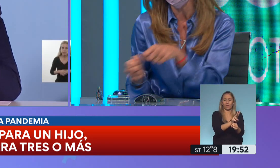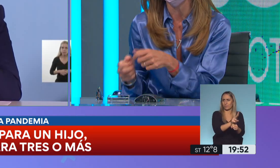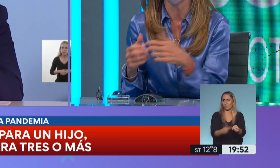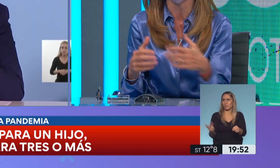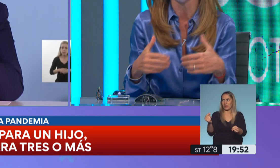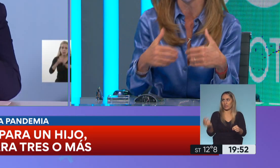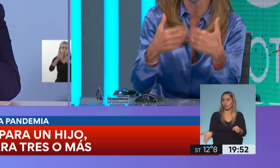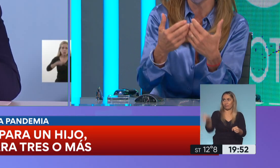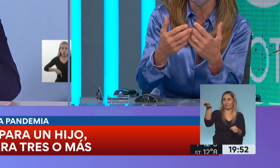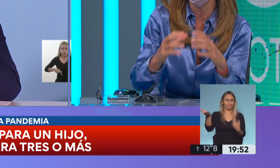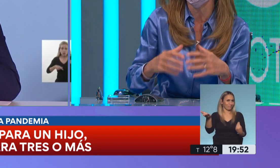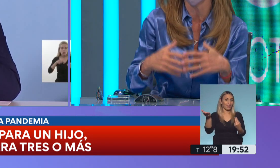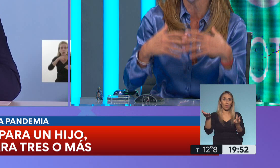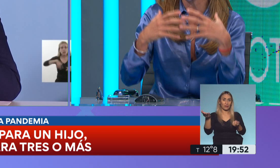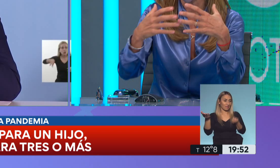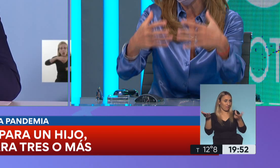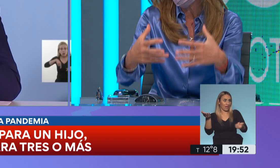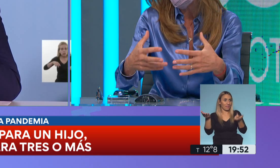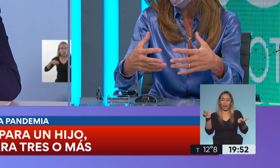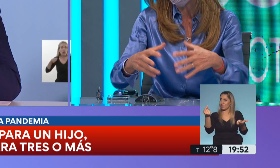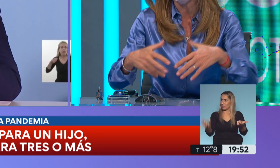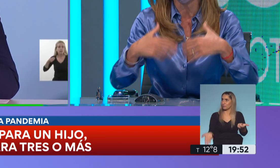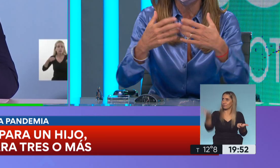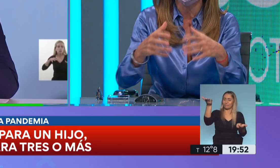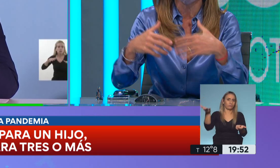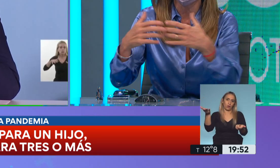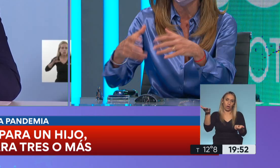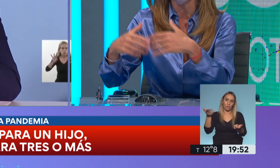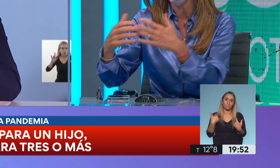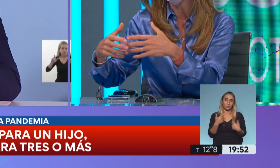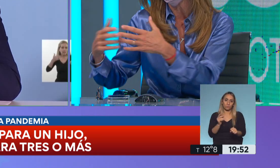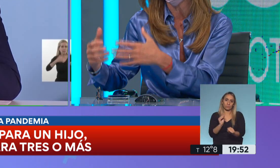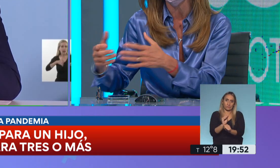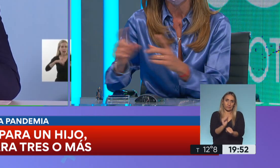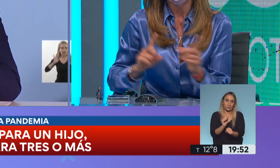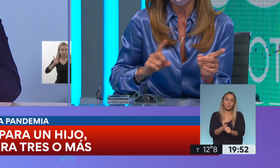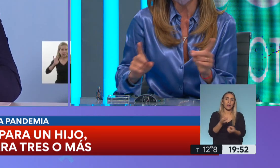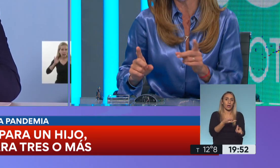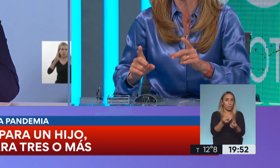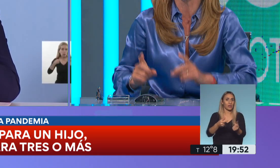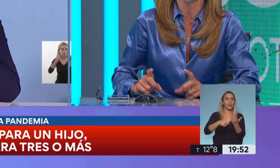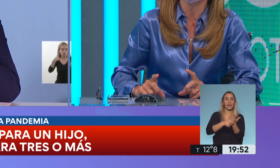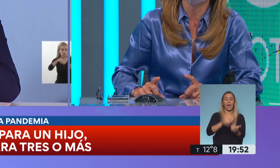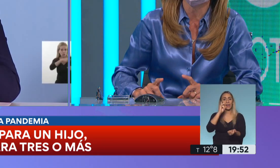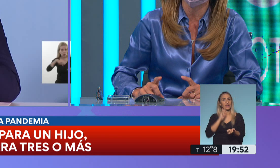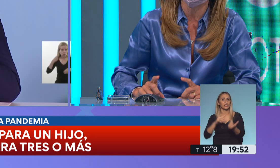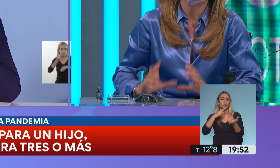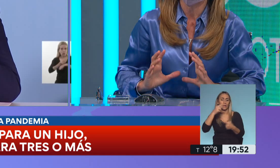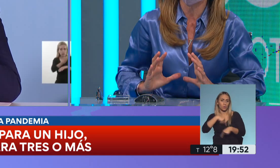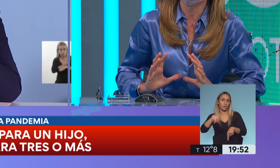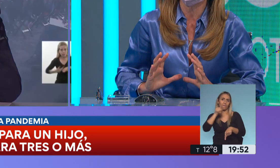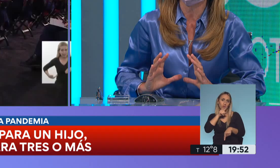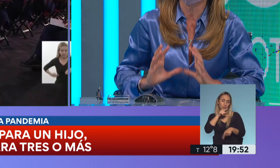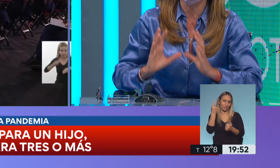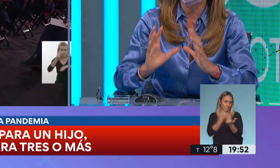que se vaya y puedan comprar menos alimentos, sino mayor nivel de cobertura de leche, carne, frutas y verduras. Por eso el anuncio tuvo que ver con